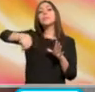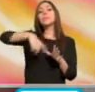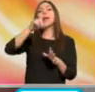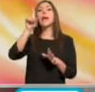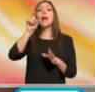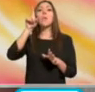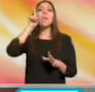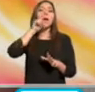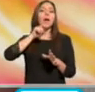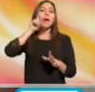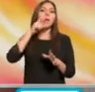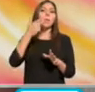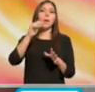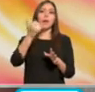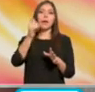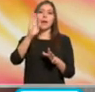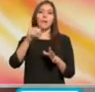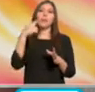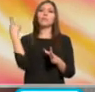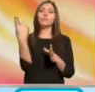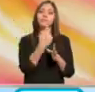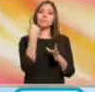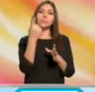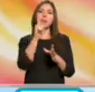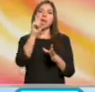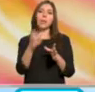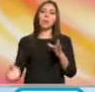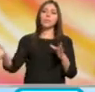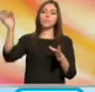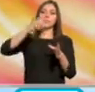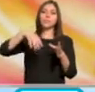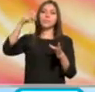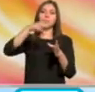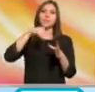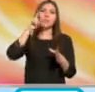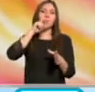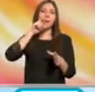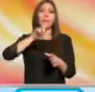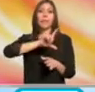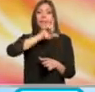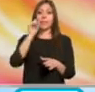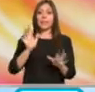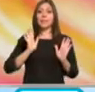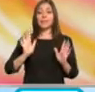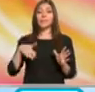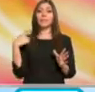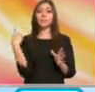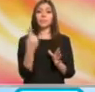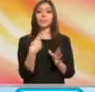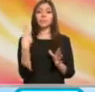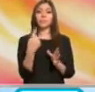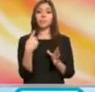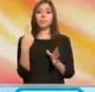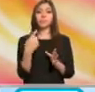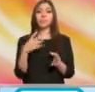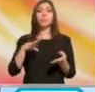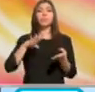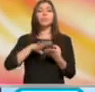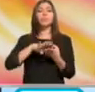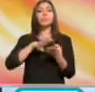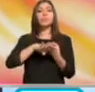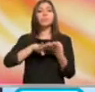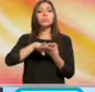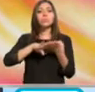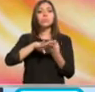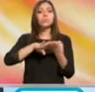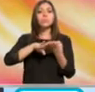entonces la licuadora, el agua, las guayabas, en fin, y a la hora de que ya tenemos esto licuado, metemos el colador. Y